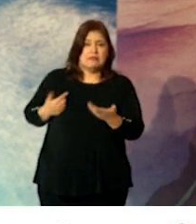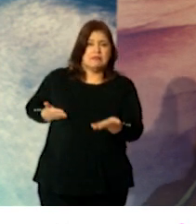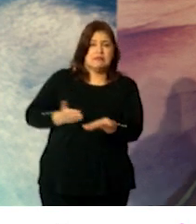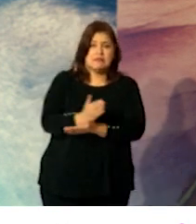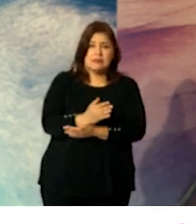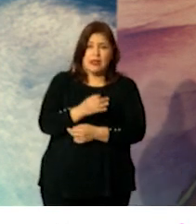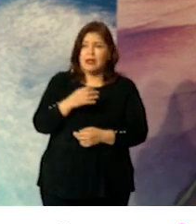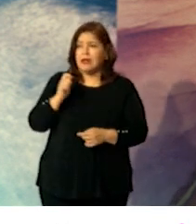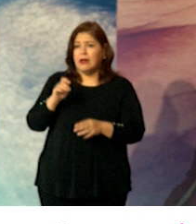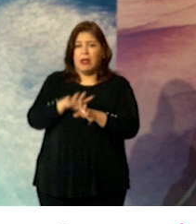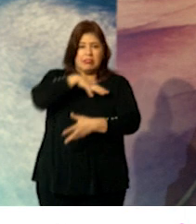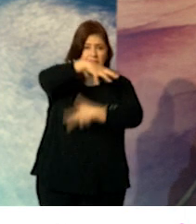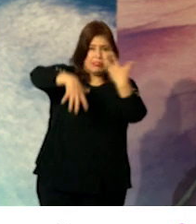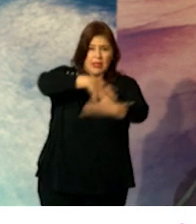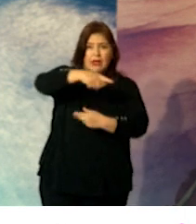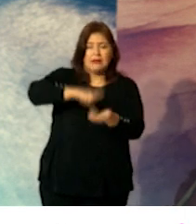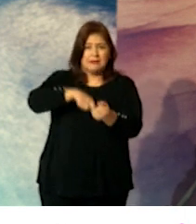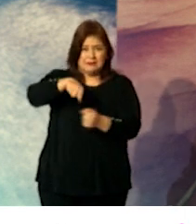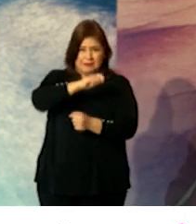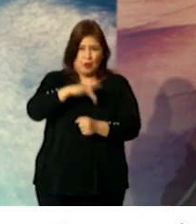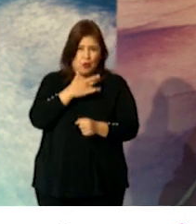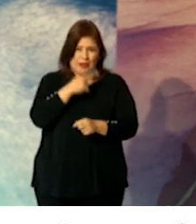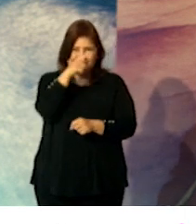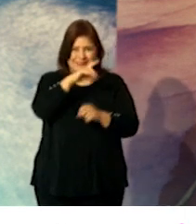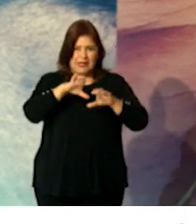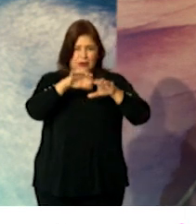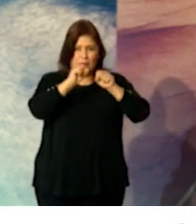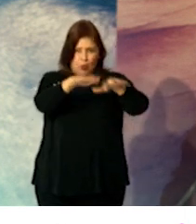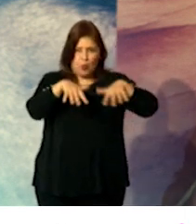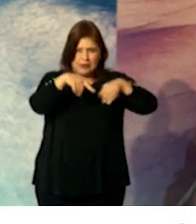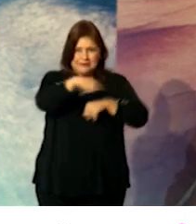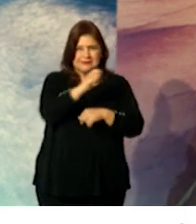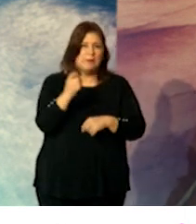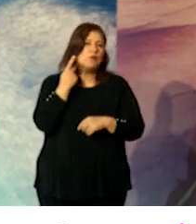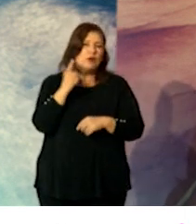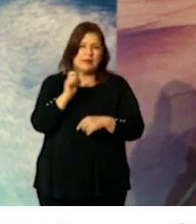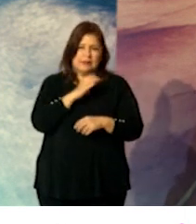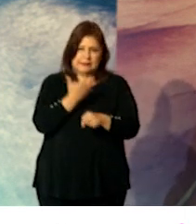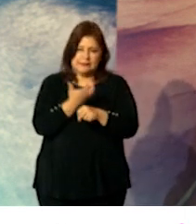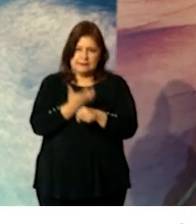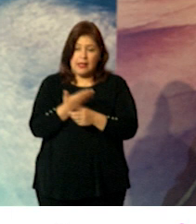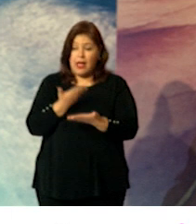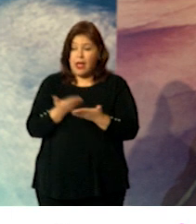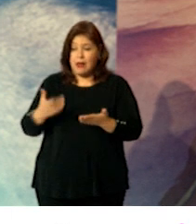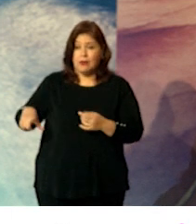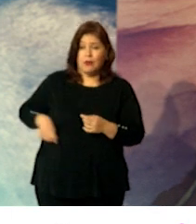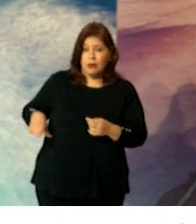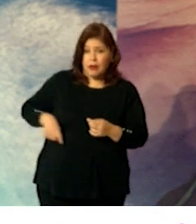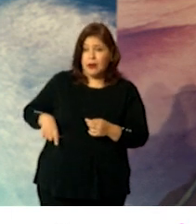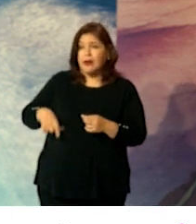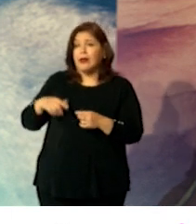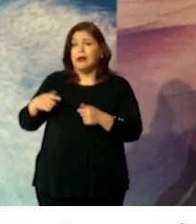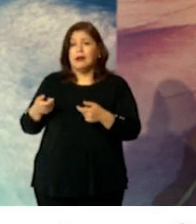llamó a una suerte de asonada en el Congreso de los Estados Unidos. Porque ahora se gobierna por X y por entre el